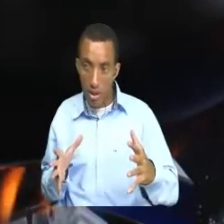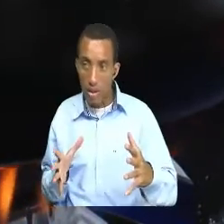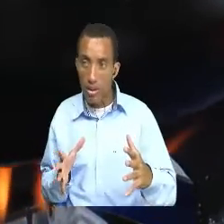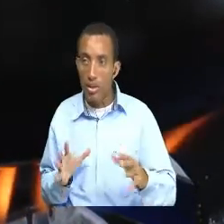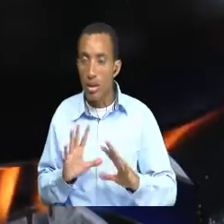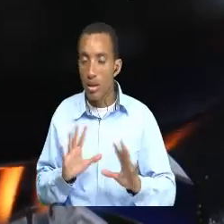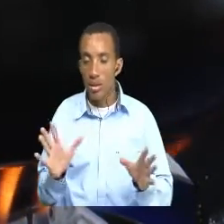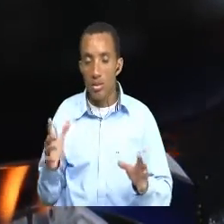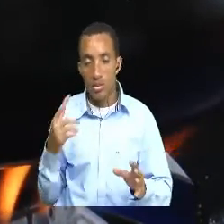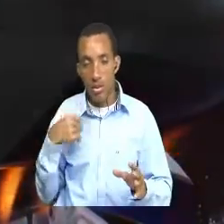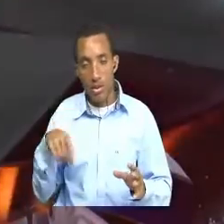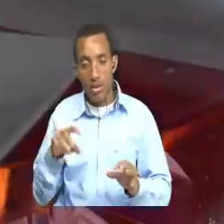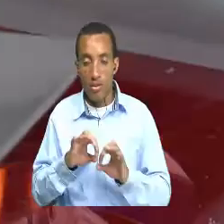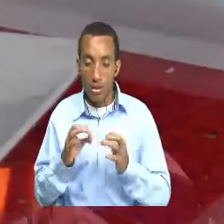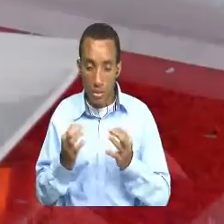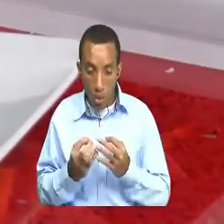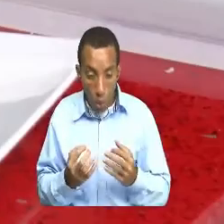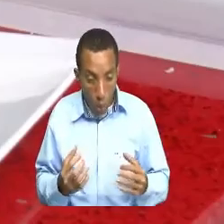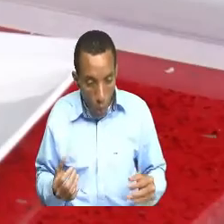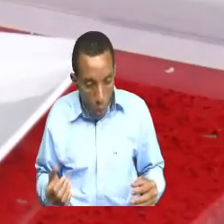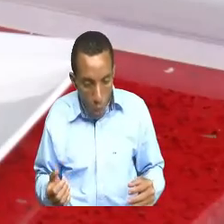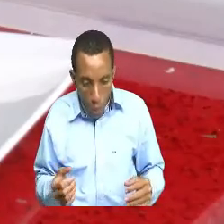nuestra familia podemos conseguir